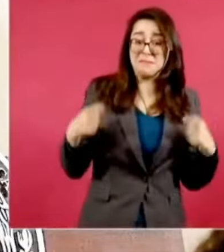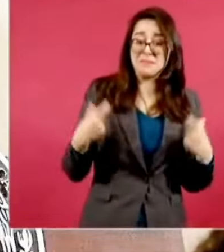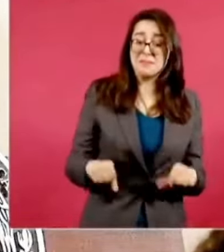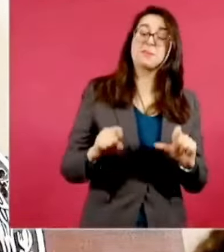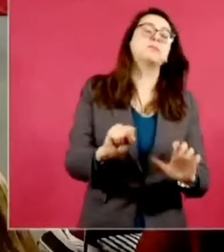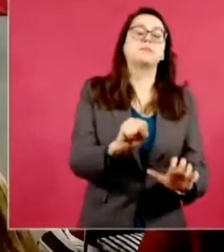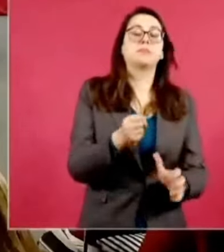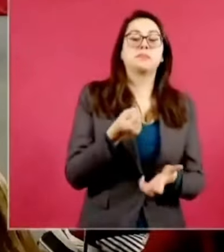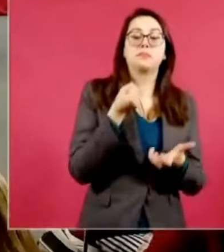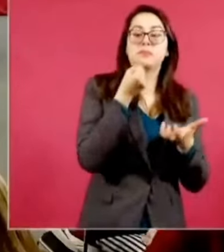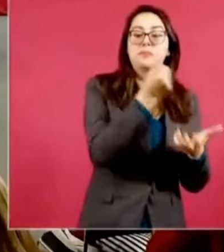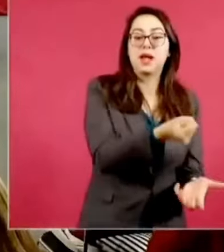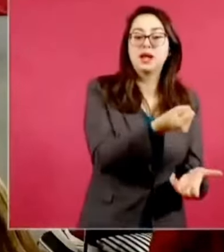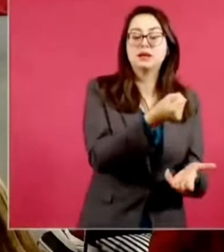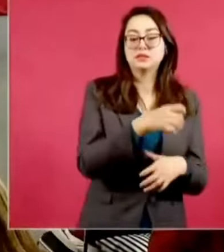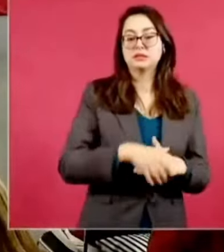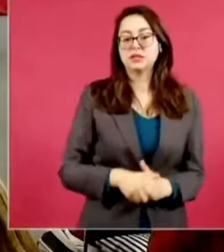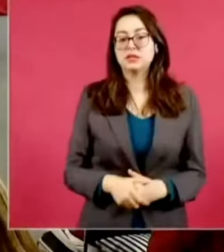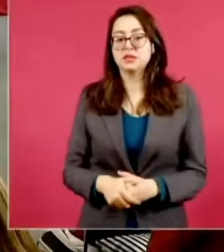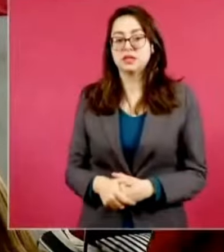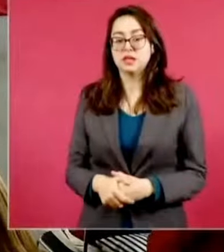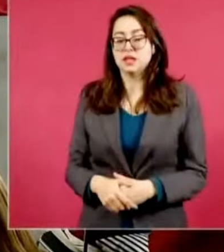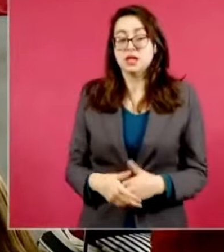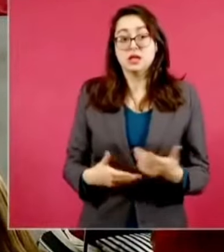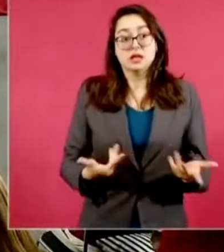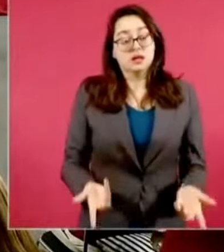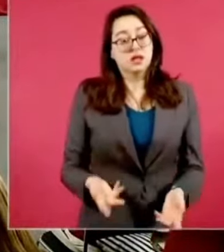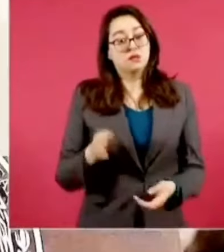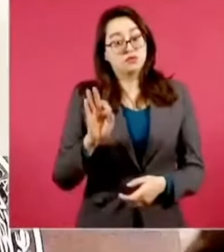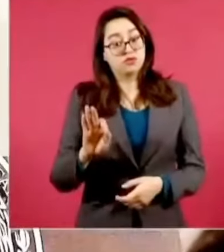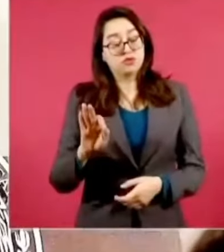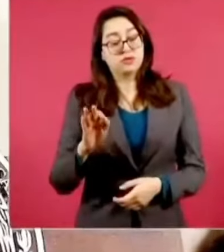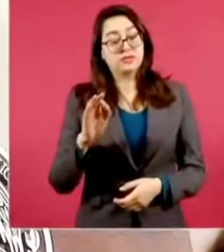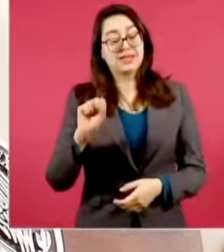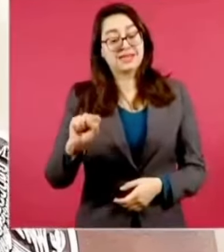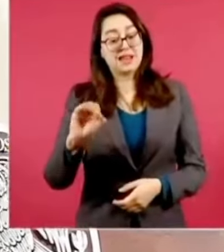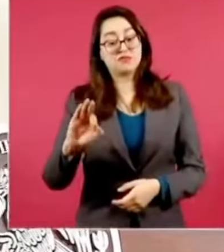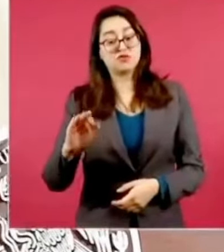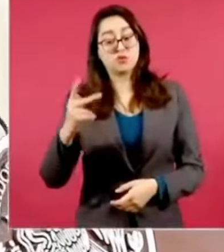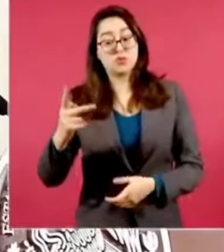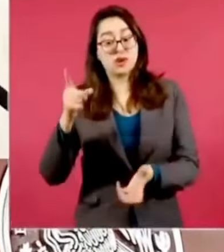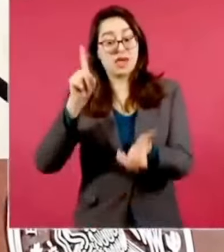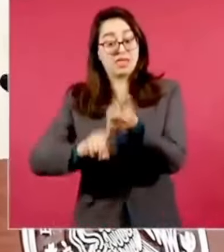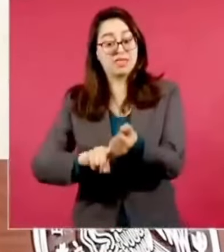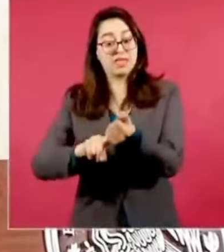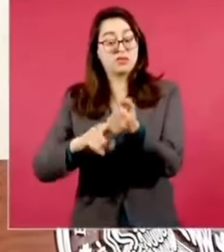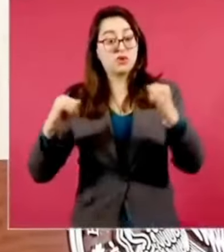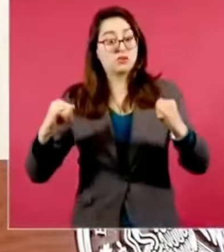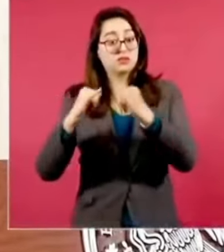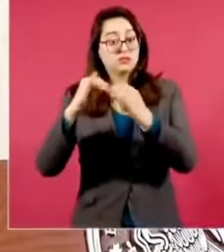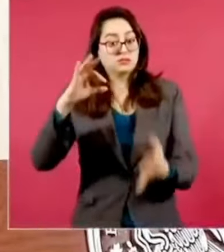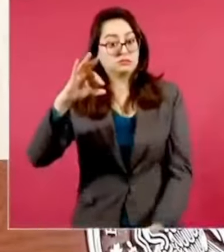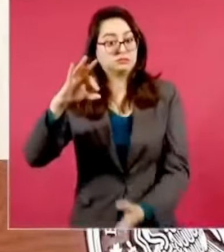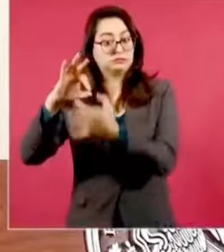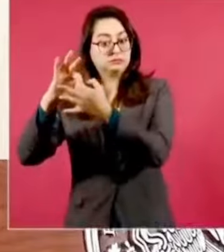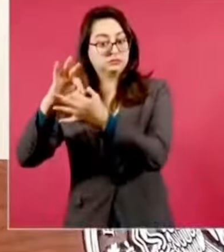la independencia aunque dependa de la Secretaría de la Función Pública? Pueden ser independientes,